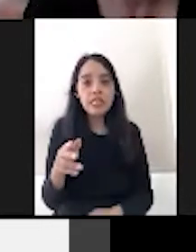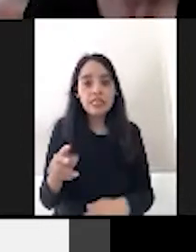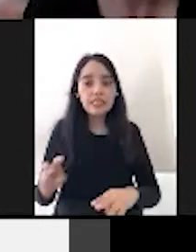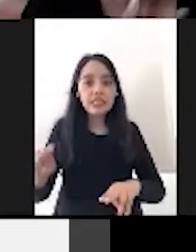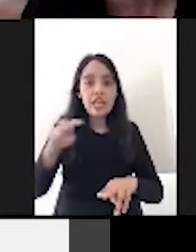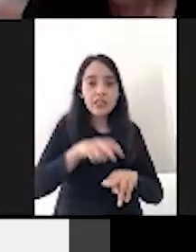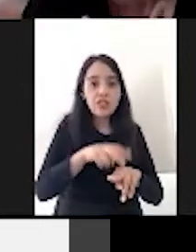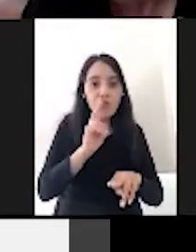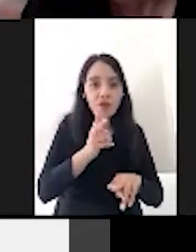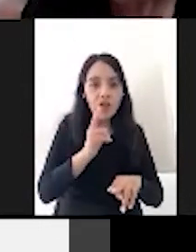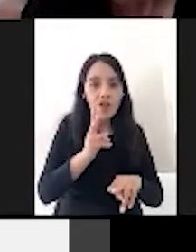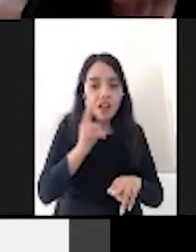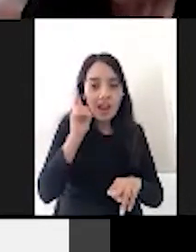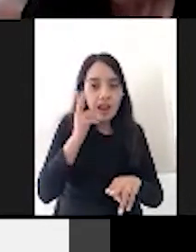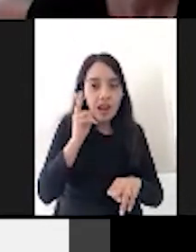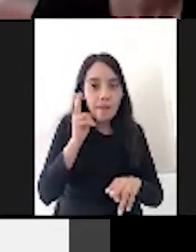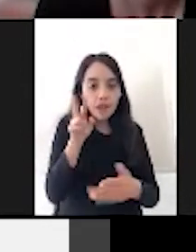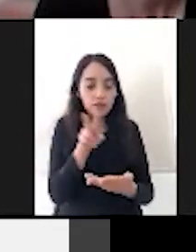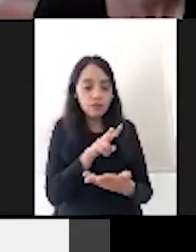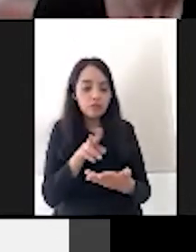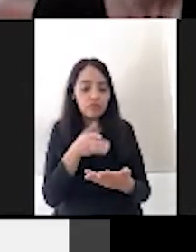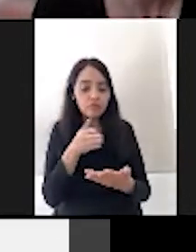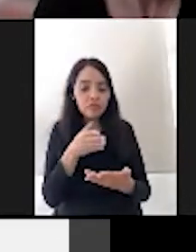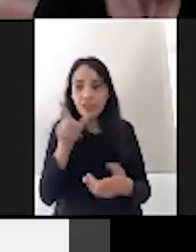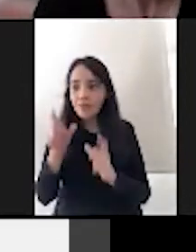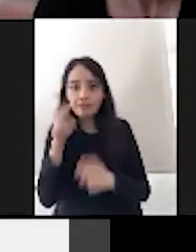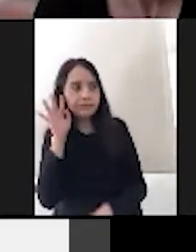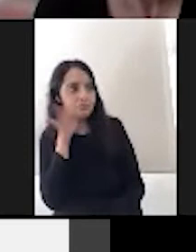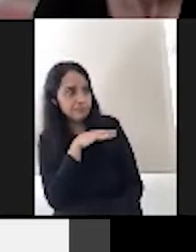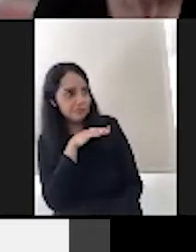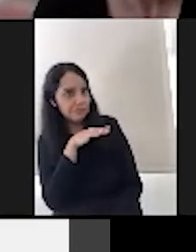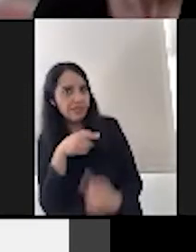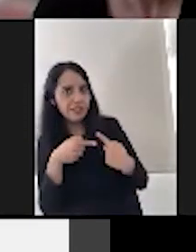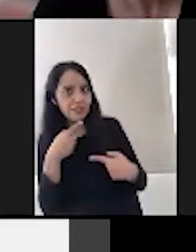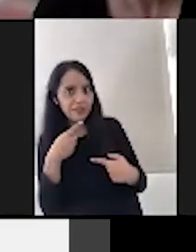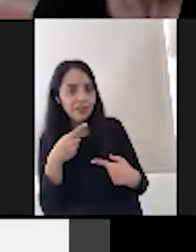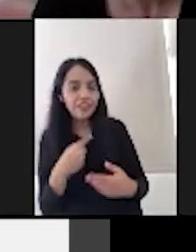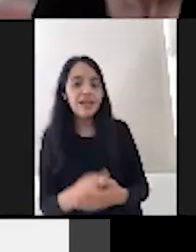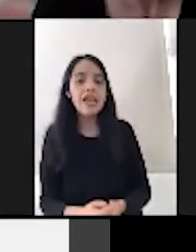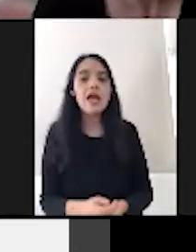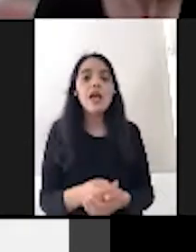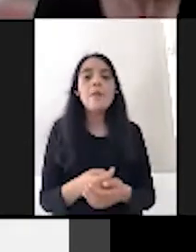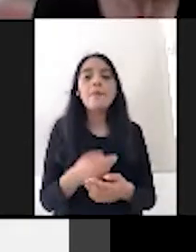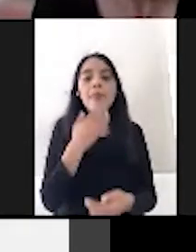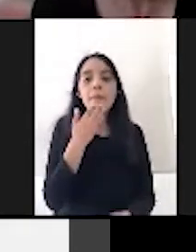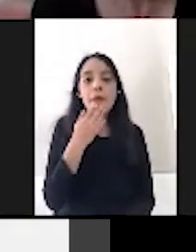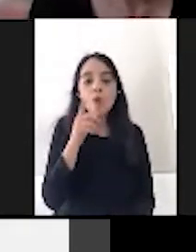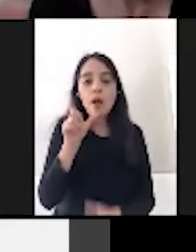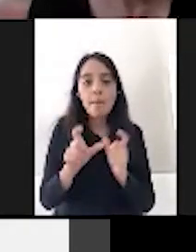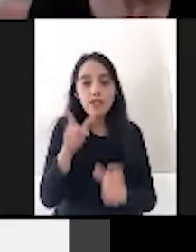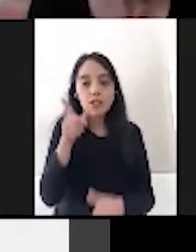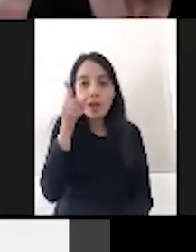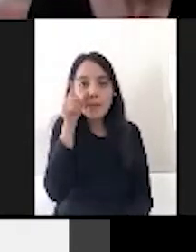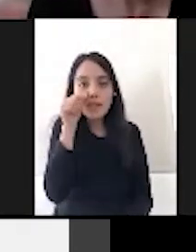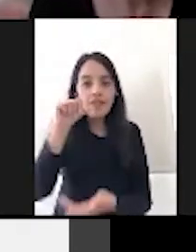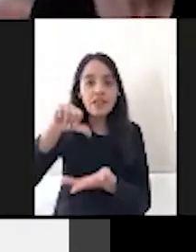leer un libro y la gente se desconcierta. Por otra parte, una persona con pérdida de visión central va a tener otras limitaciones más tempranas,